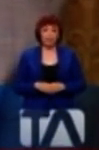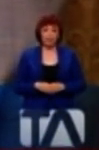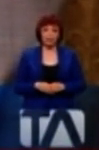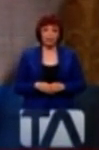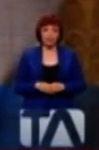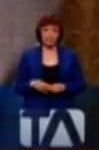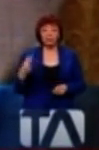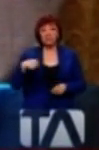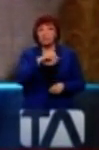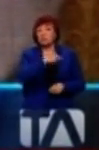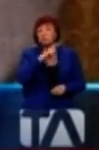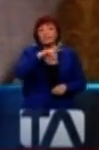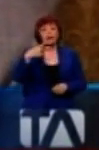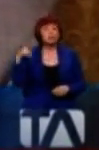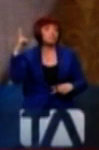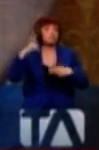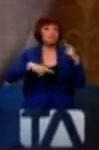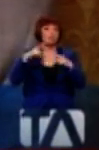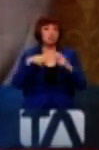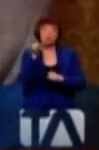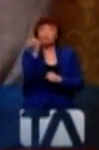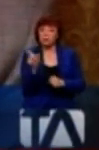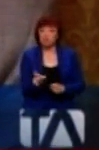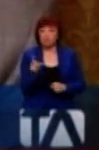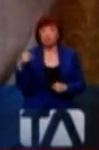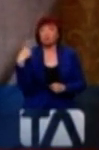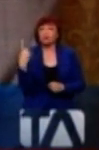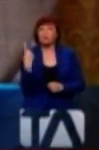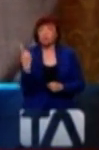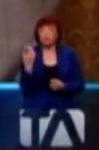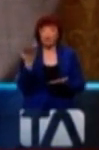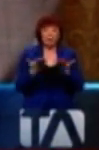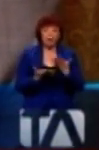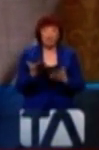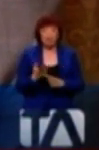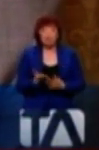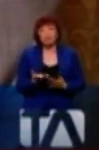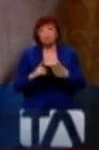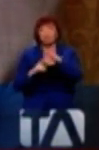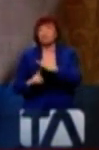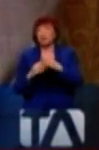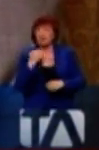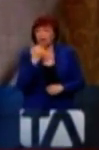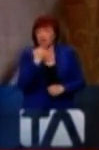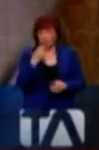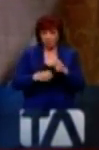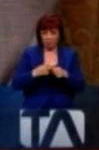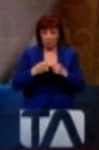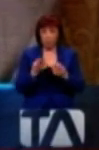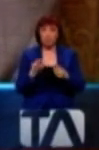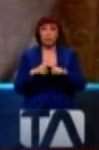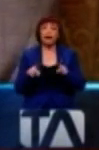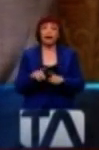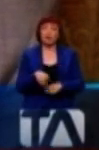sin que nosotros conozcamos, una persona que muy posiblemente ha sido maltratada, alcanza una medalla de oro